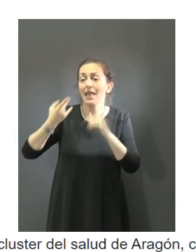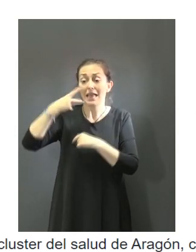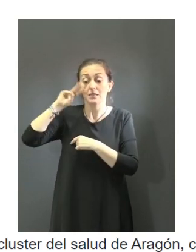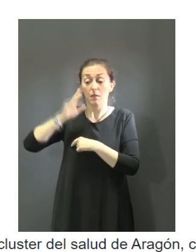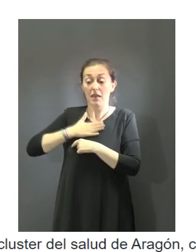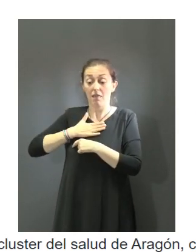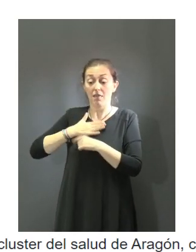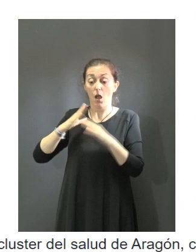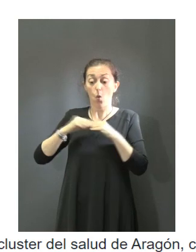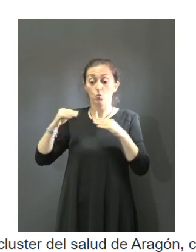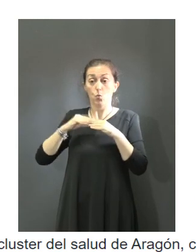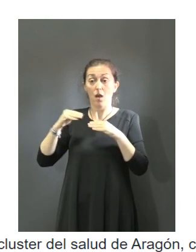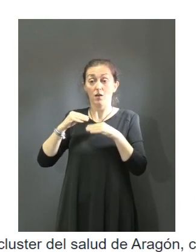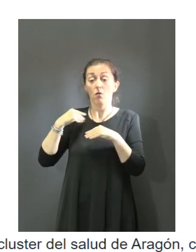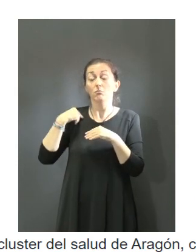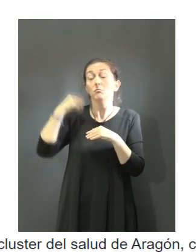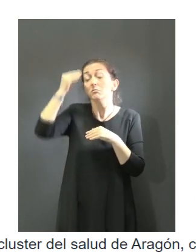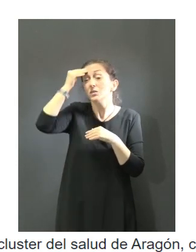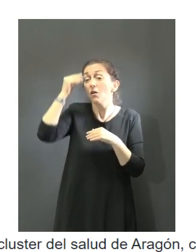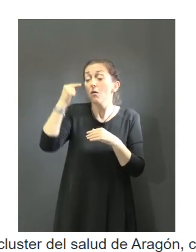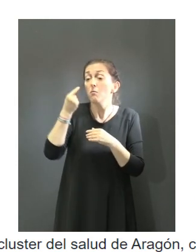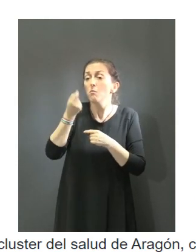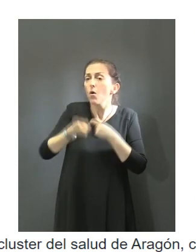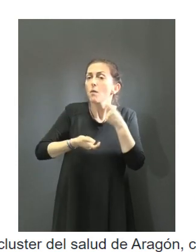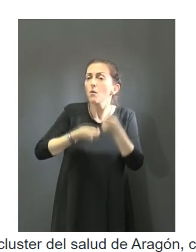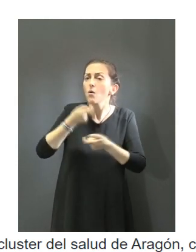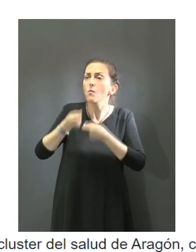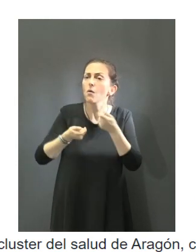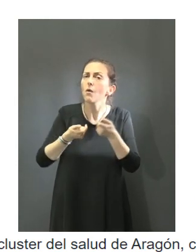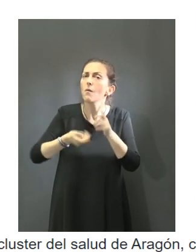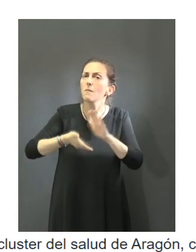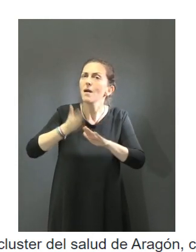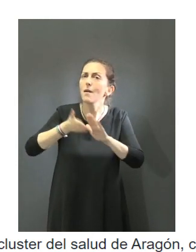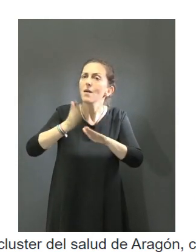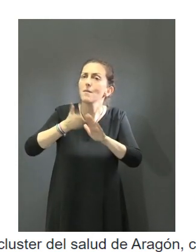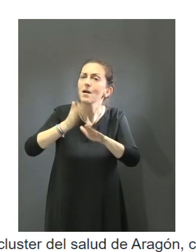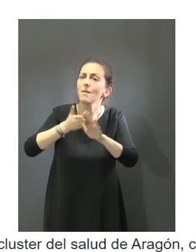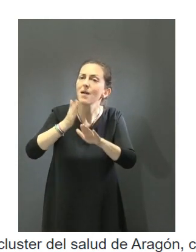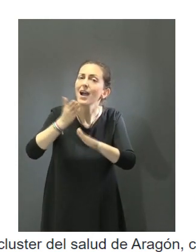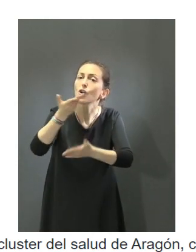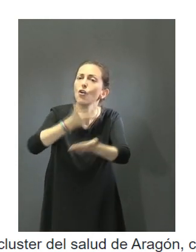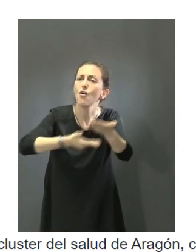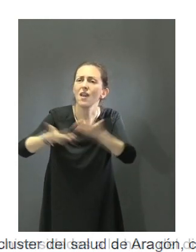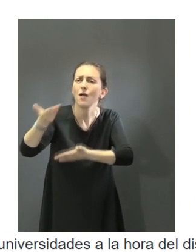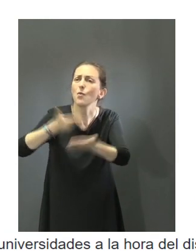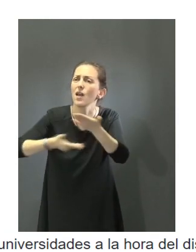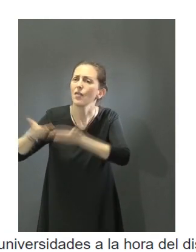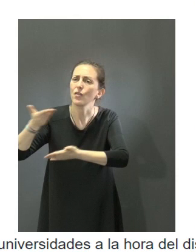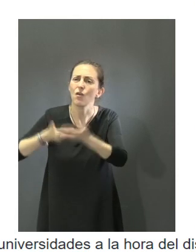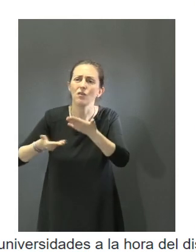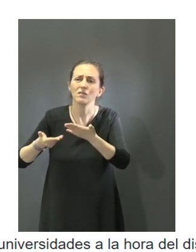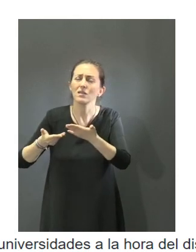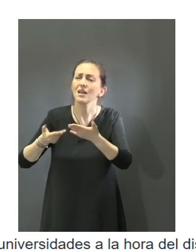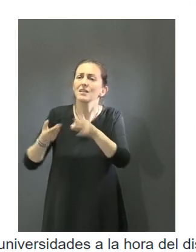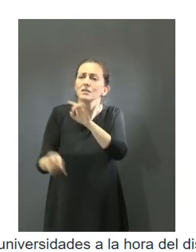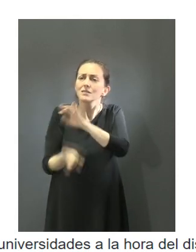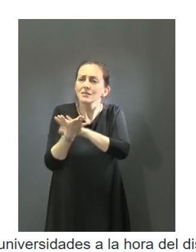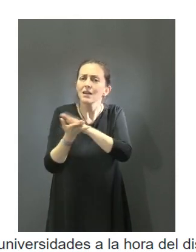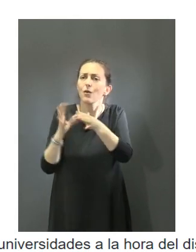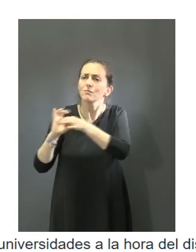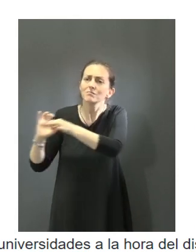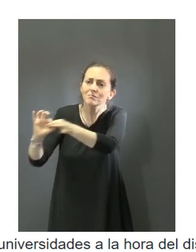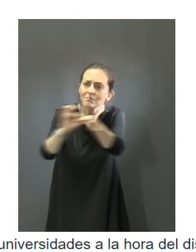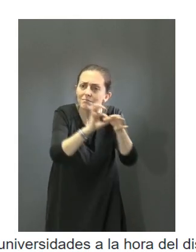del usuario, y creo que cada vez pues tenemos que ir más hacia esa colaboración, co-creación